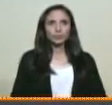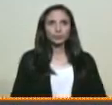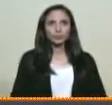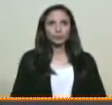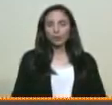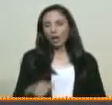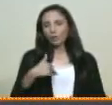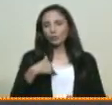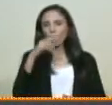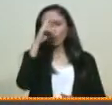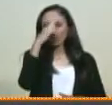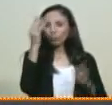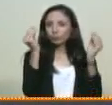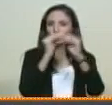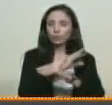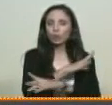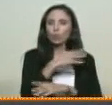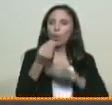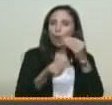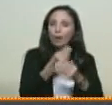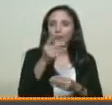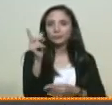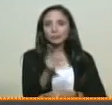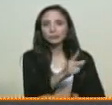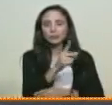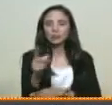¿Lo hago o no lo hago?